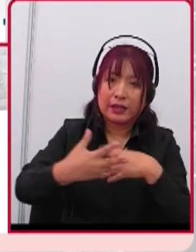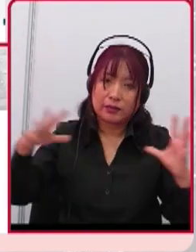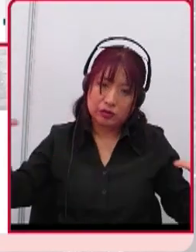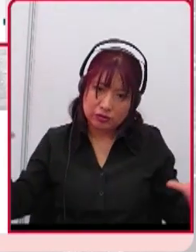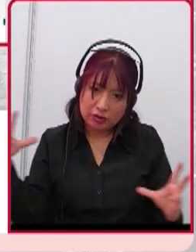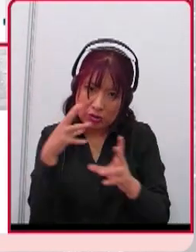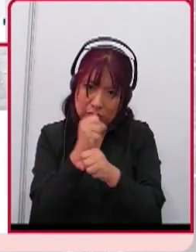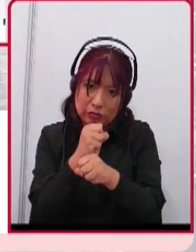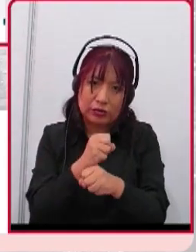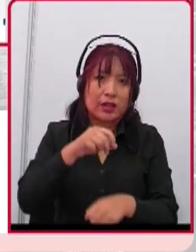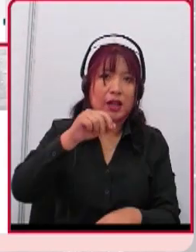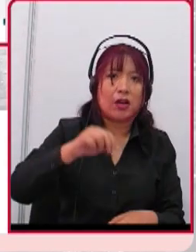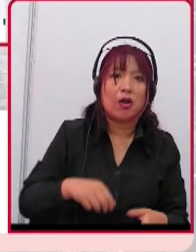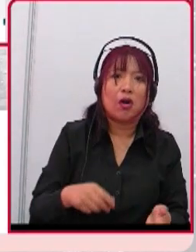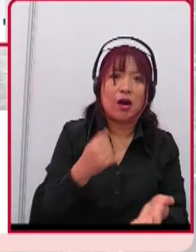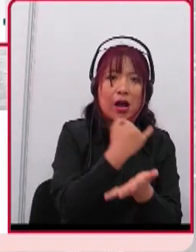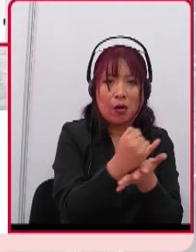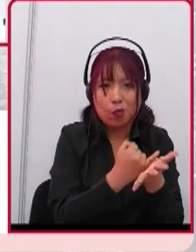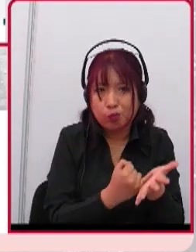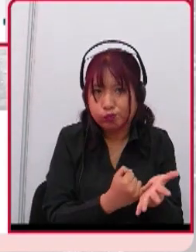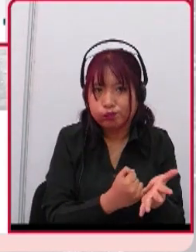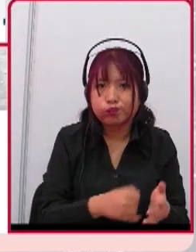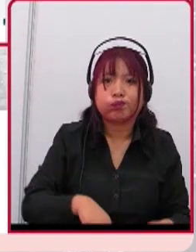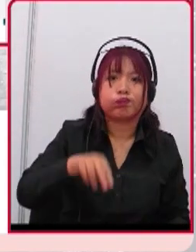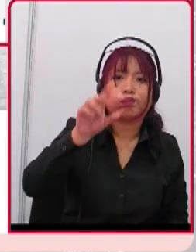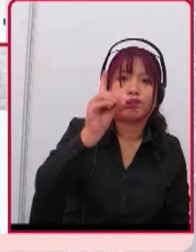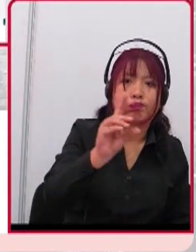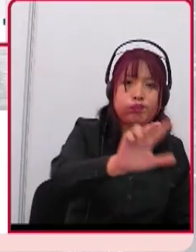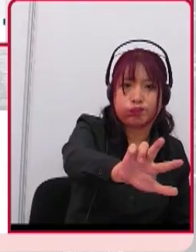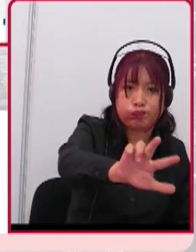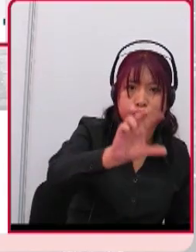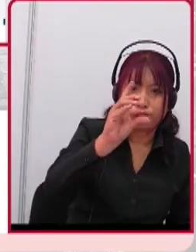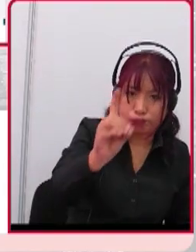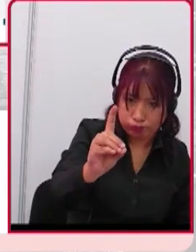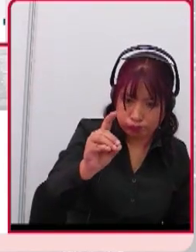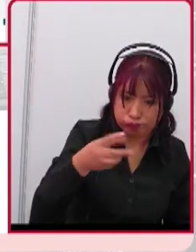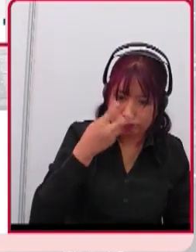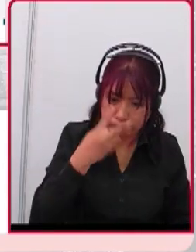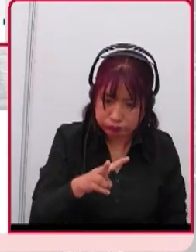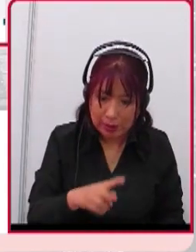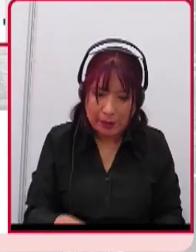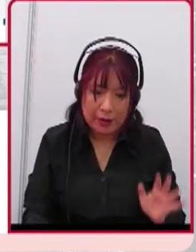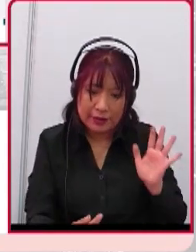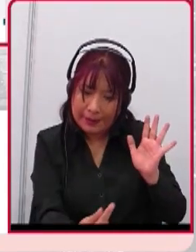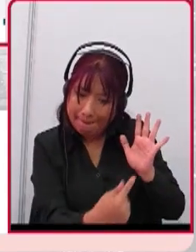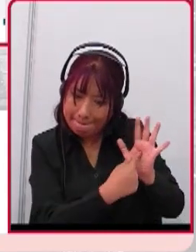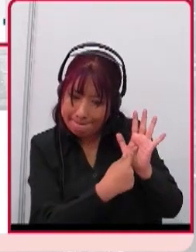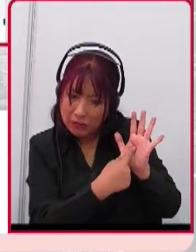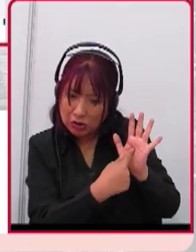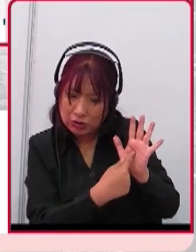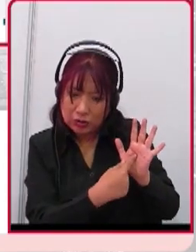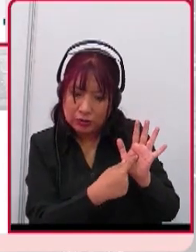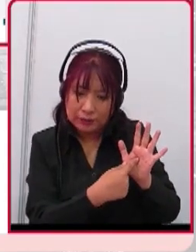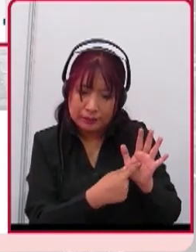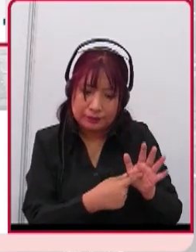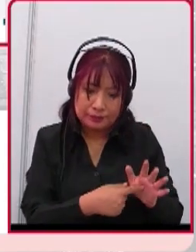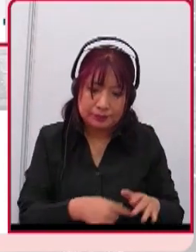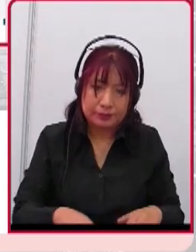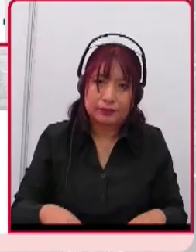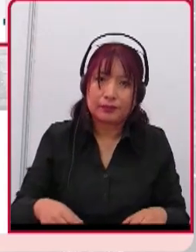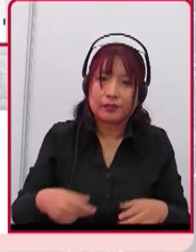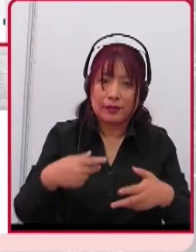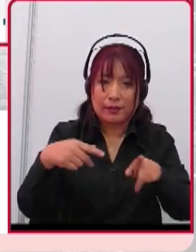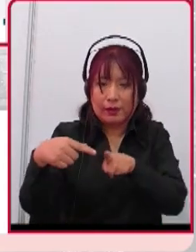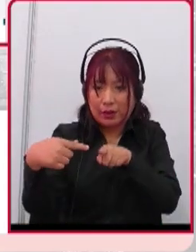Tenemos también lo que es la simulación. Vemos un pequeño punto que simulamos directamente el robot y cómo se va a presentar o